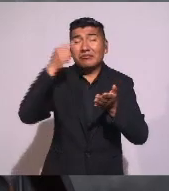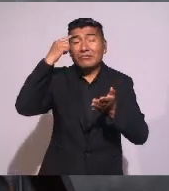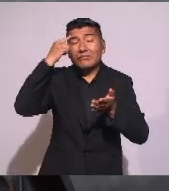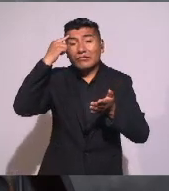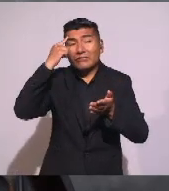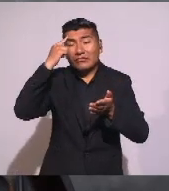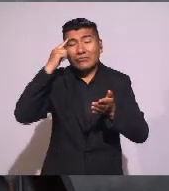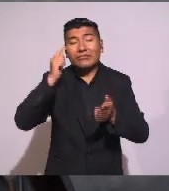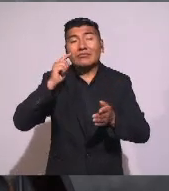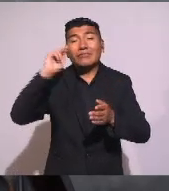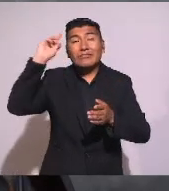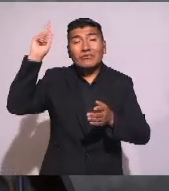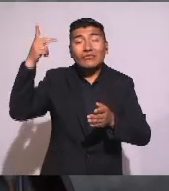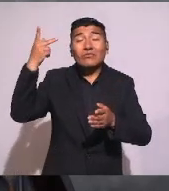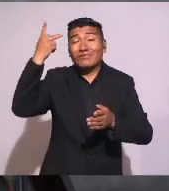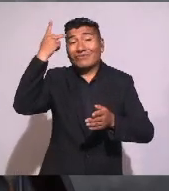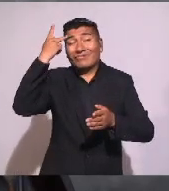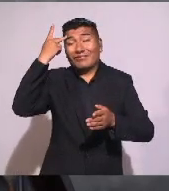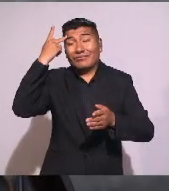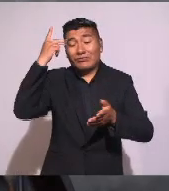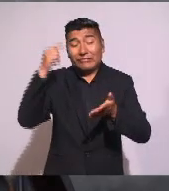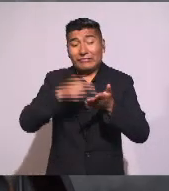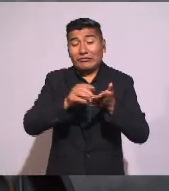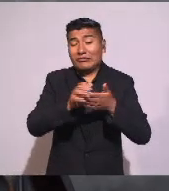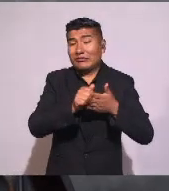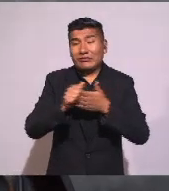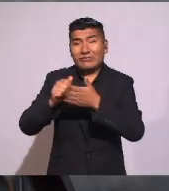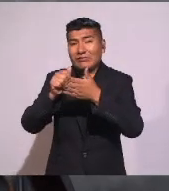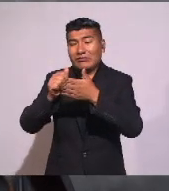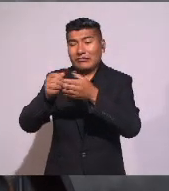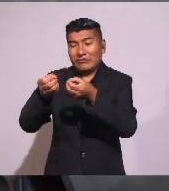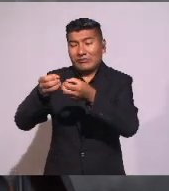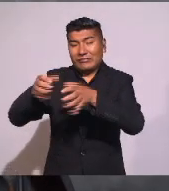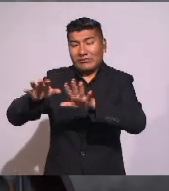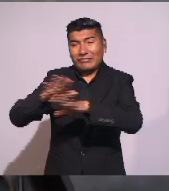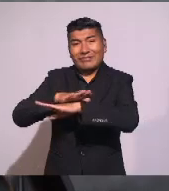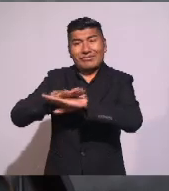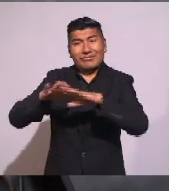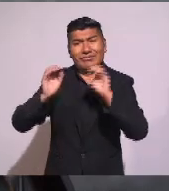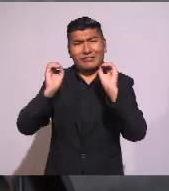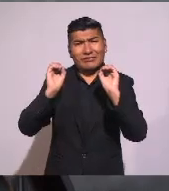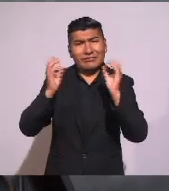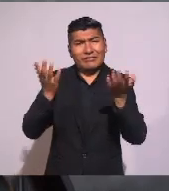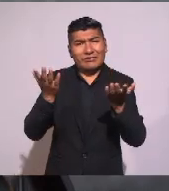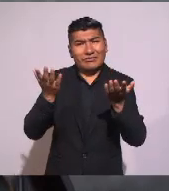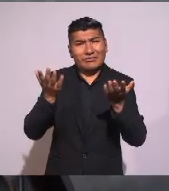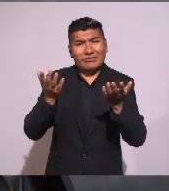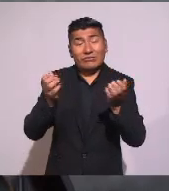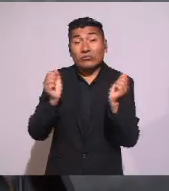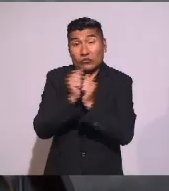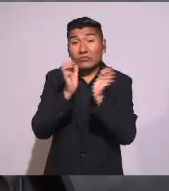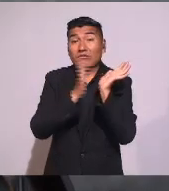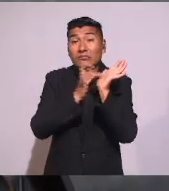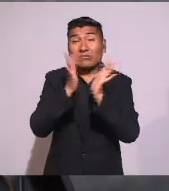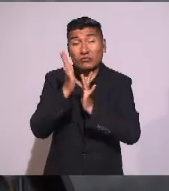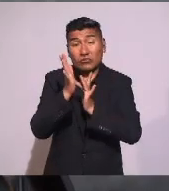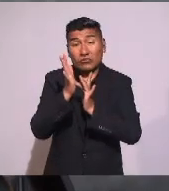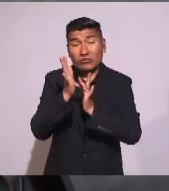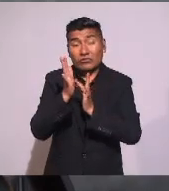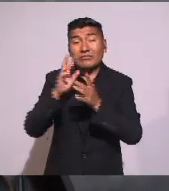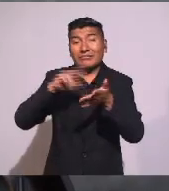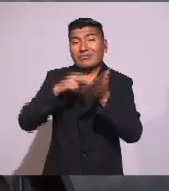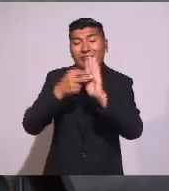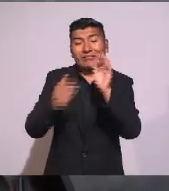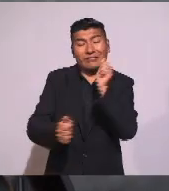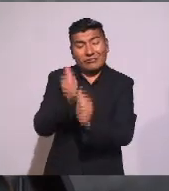humana que nos lleva a nada subir al calvario con jesús es vencer